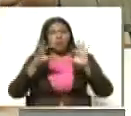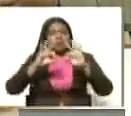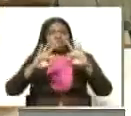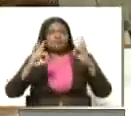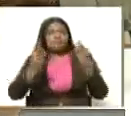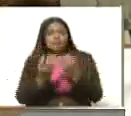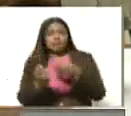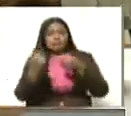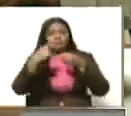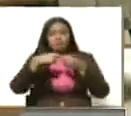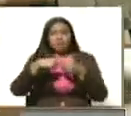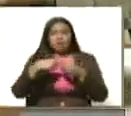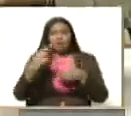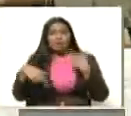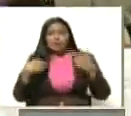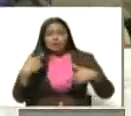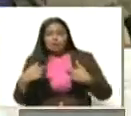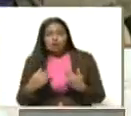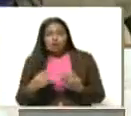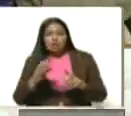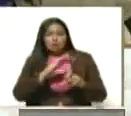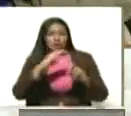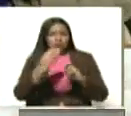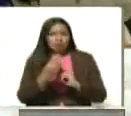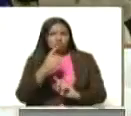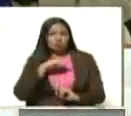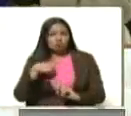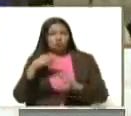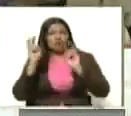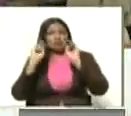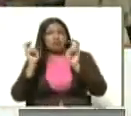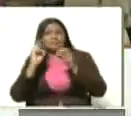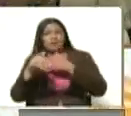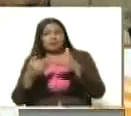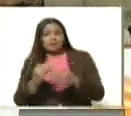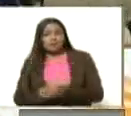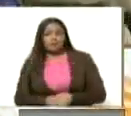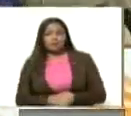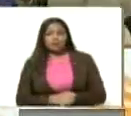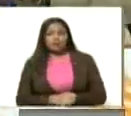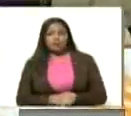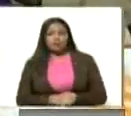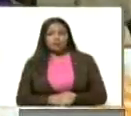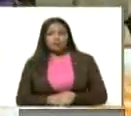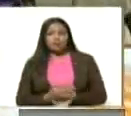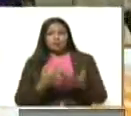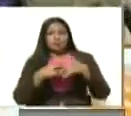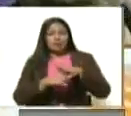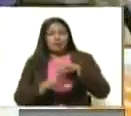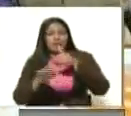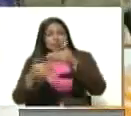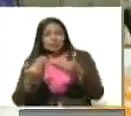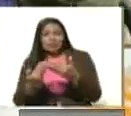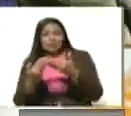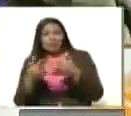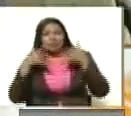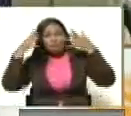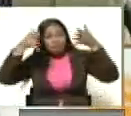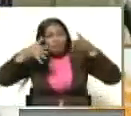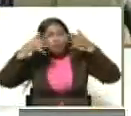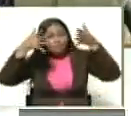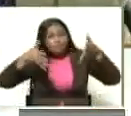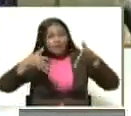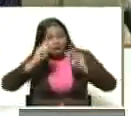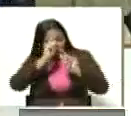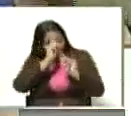Familias, Religiones y Cultos, un tema al que no hay que huirle, hay que entrarle, hay que formarse,